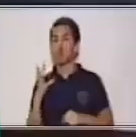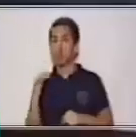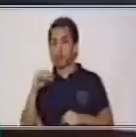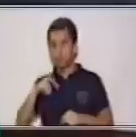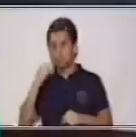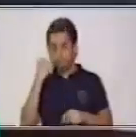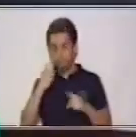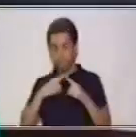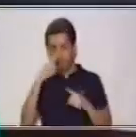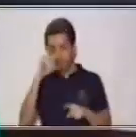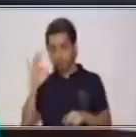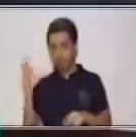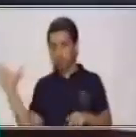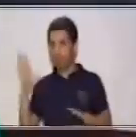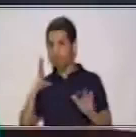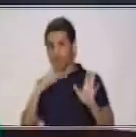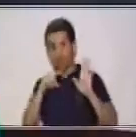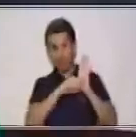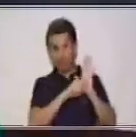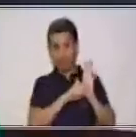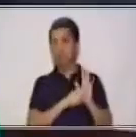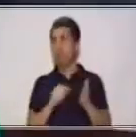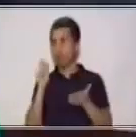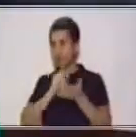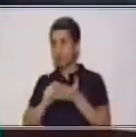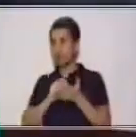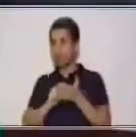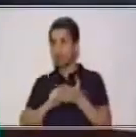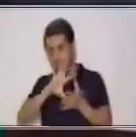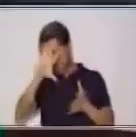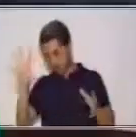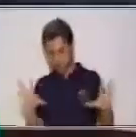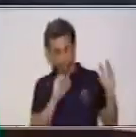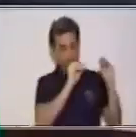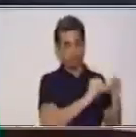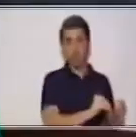resta y vamos a escribirla aquí.